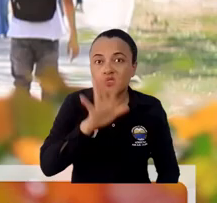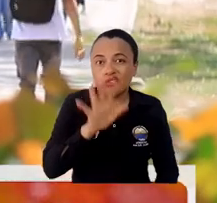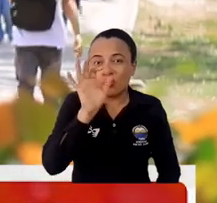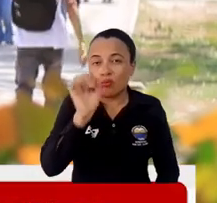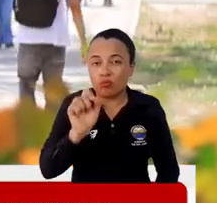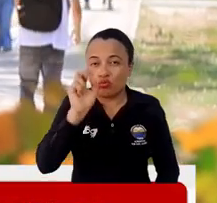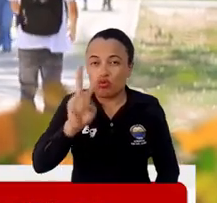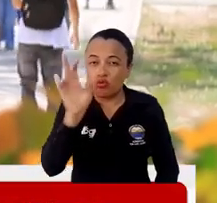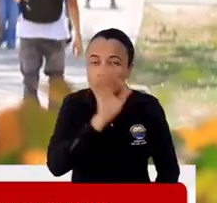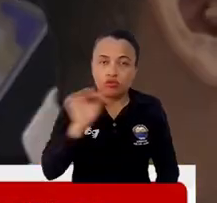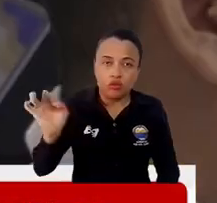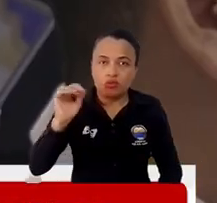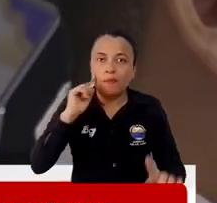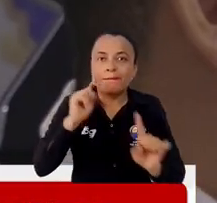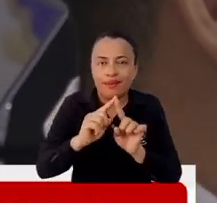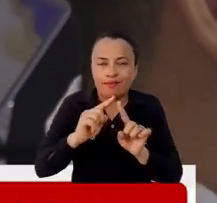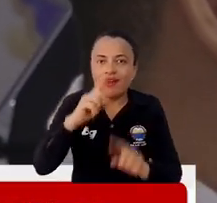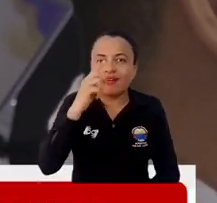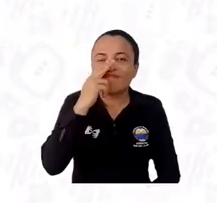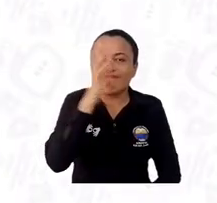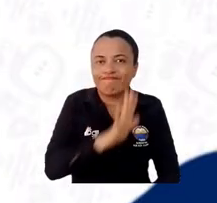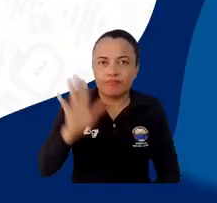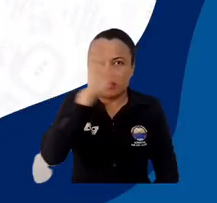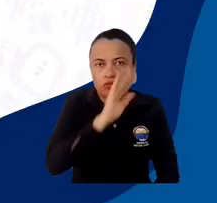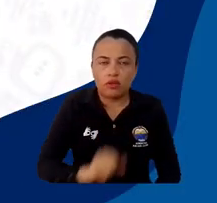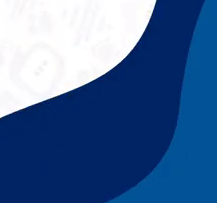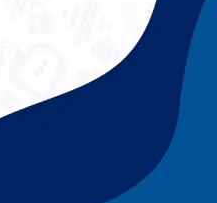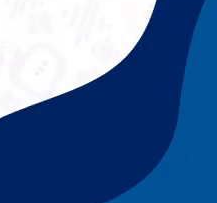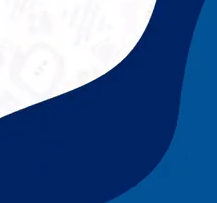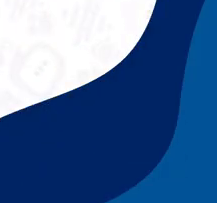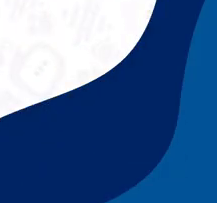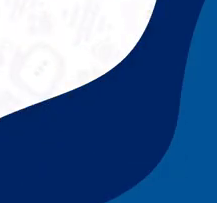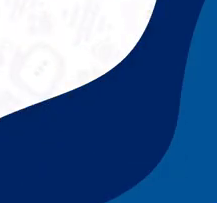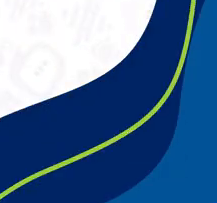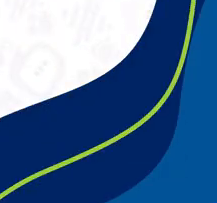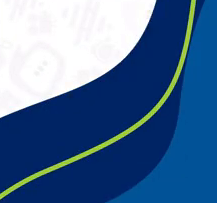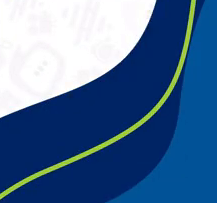el 5.2% de la meta nacional.